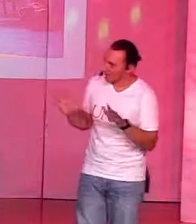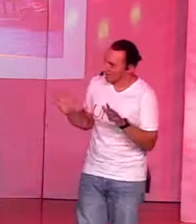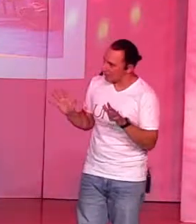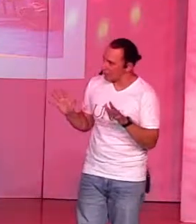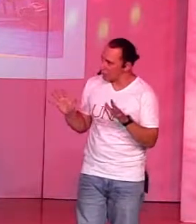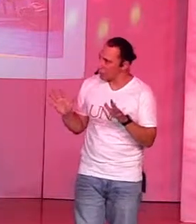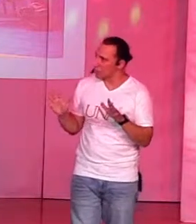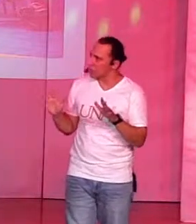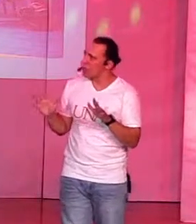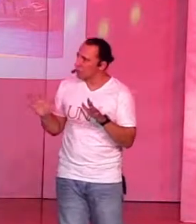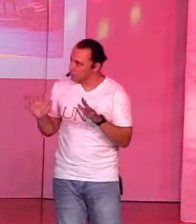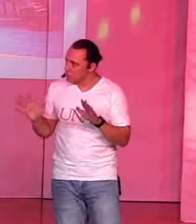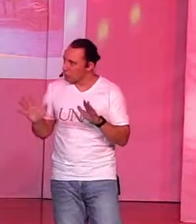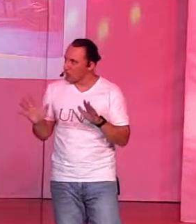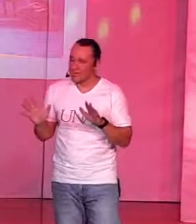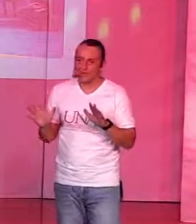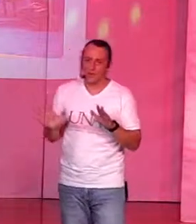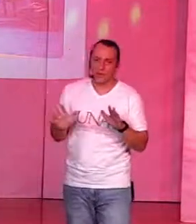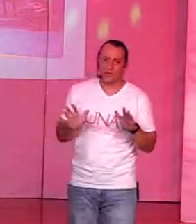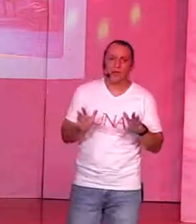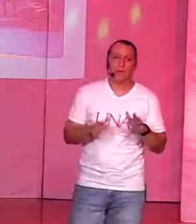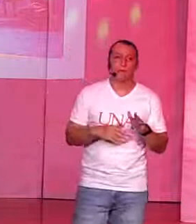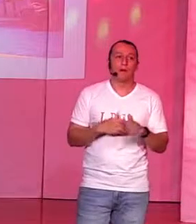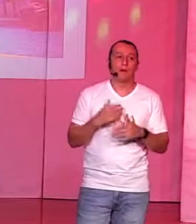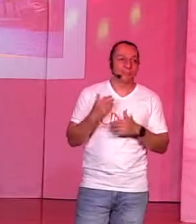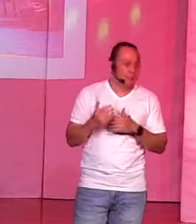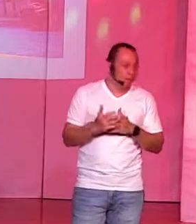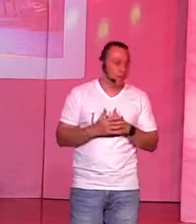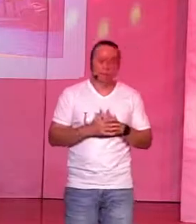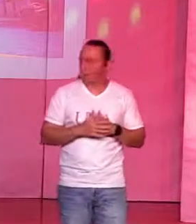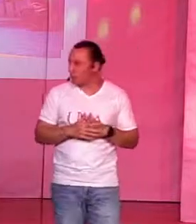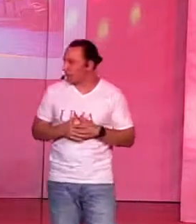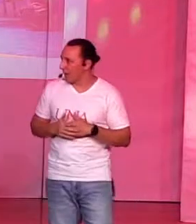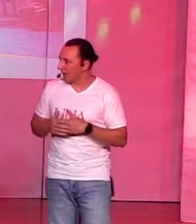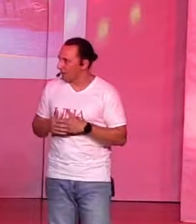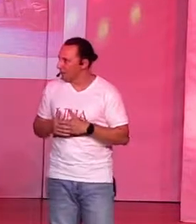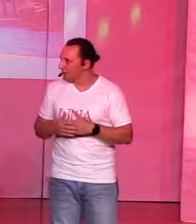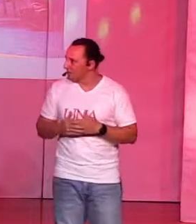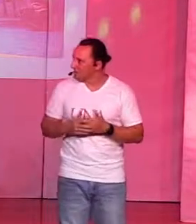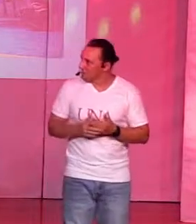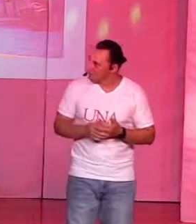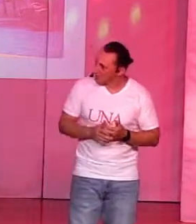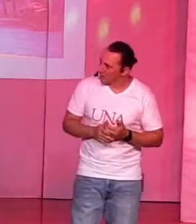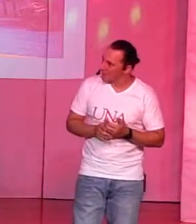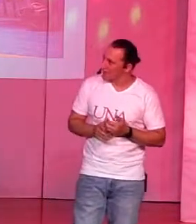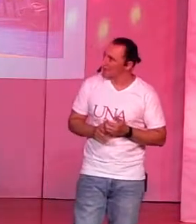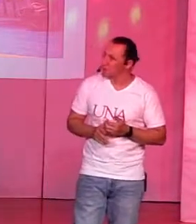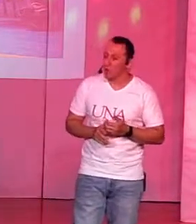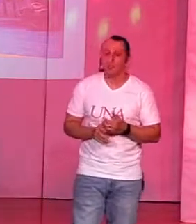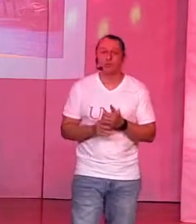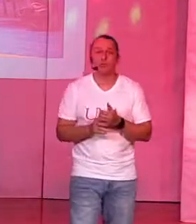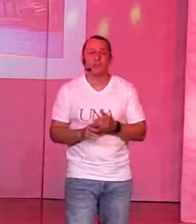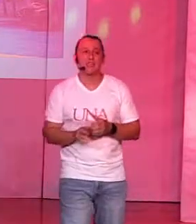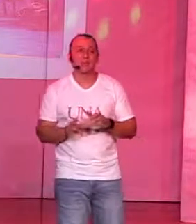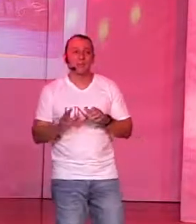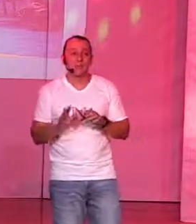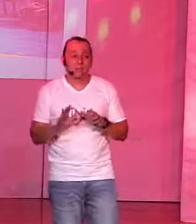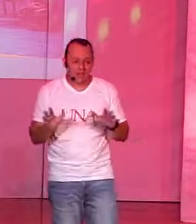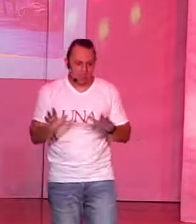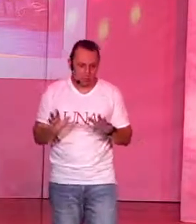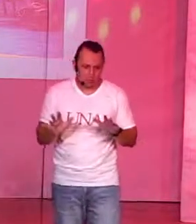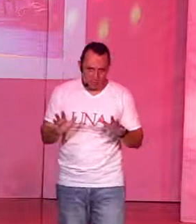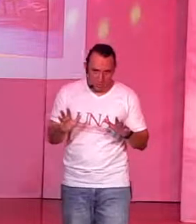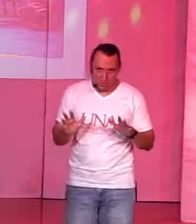de higiene, ¿verdad? Procurando todo lo que ya sabemos para retirar un premio para ellos. Buenísimo. Ok. Buenísimo. Solo estudiantes de